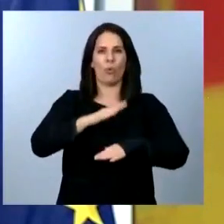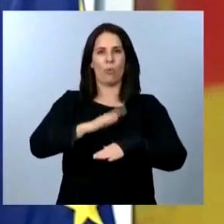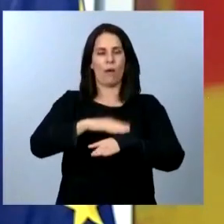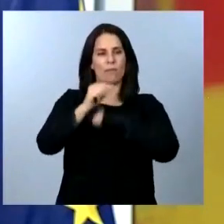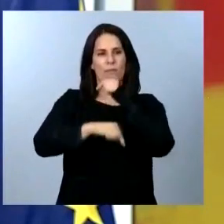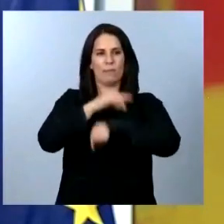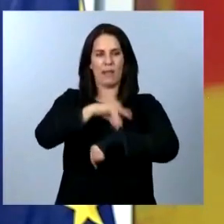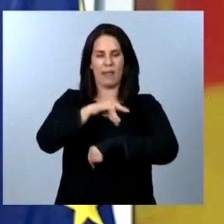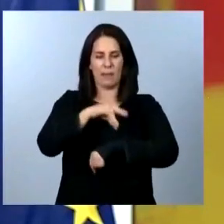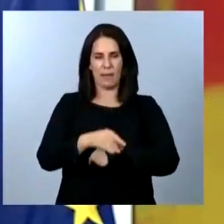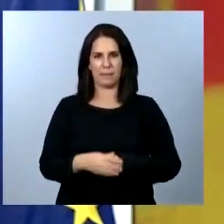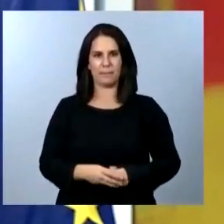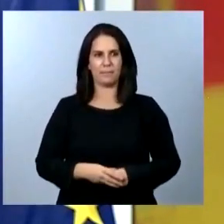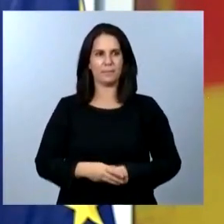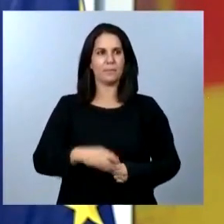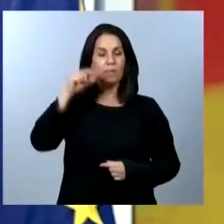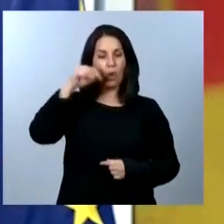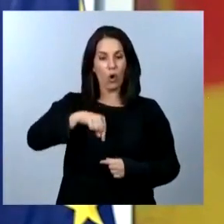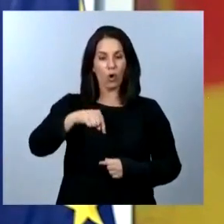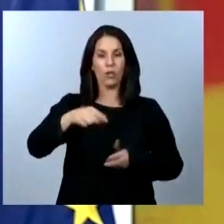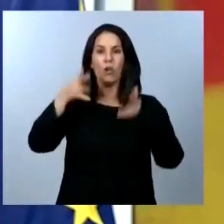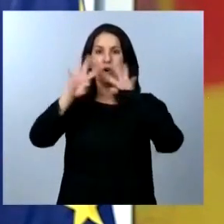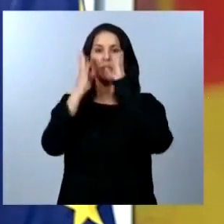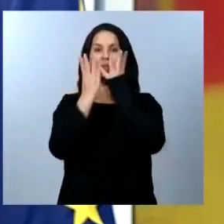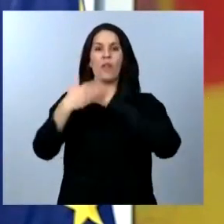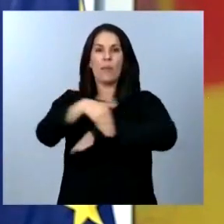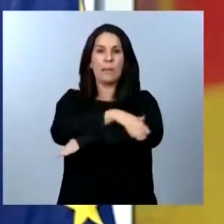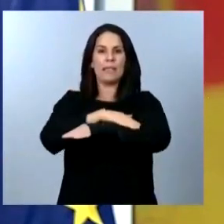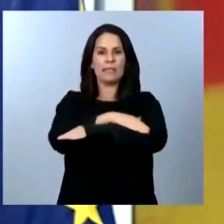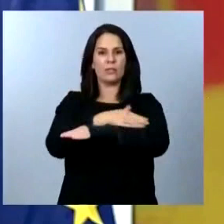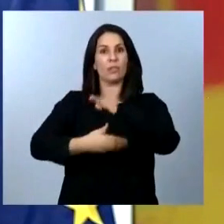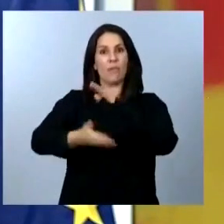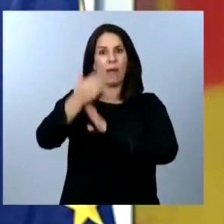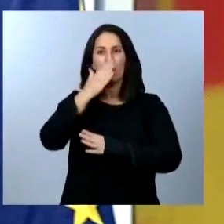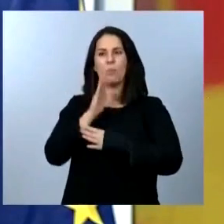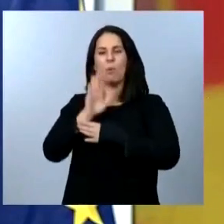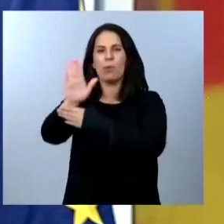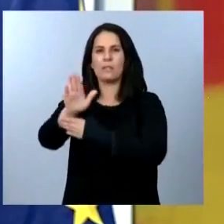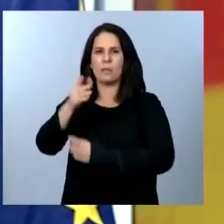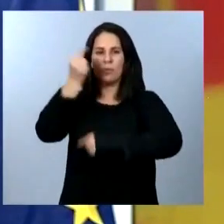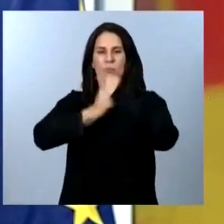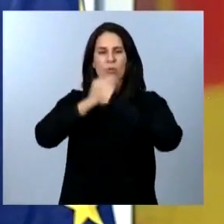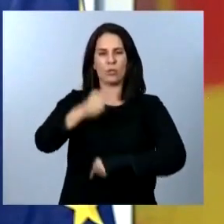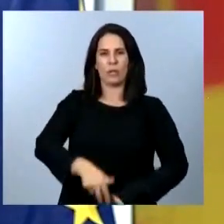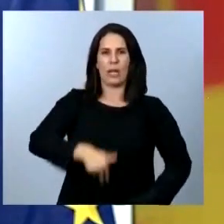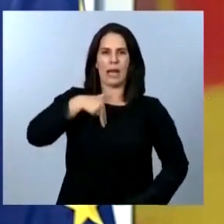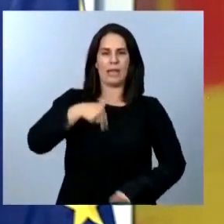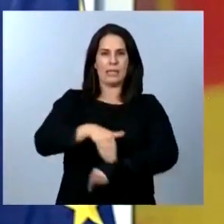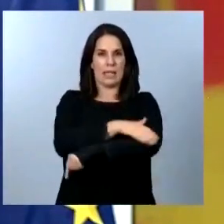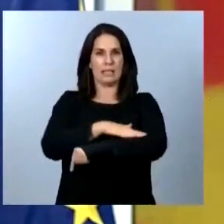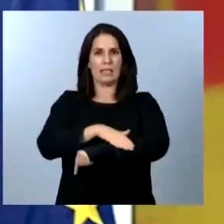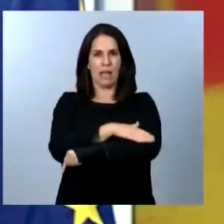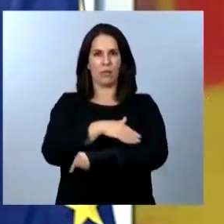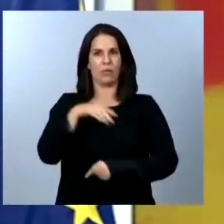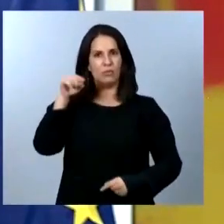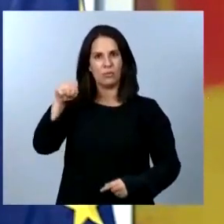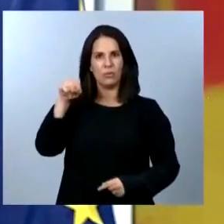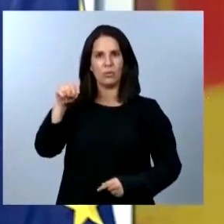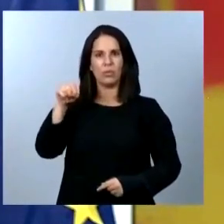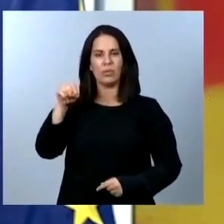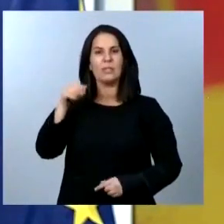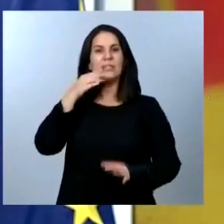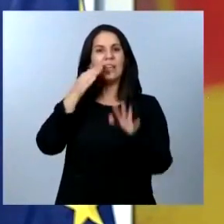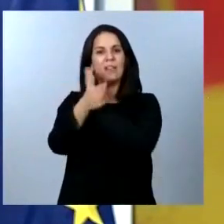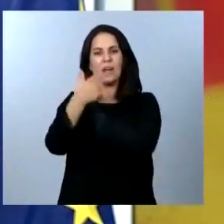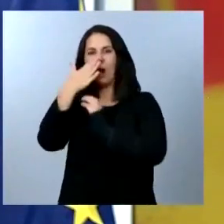Hoy llevamos al Consejo de Ministros una propuesta de presupuestos generales del Estado que va a suponer un refuerzo histórico de